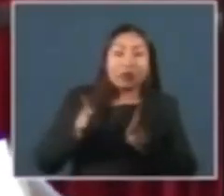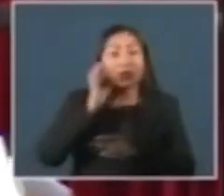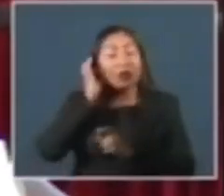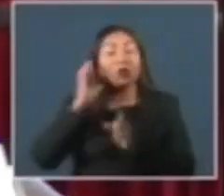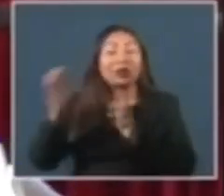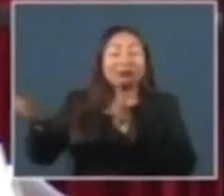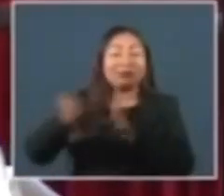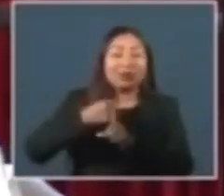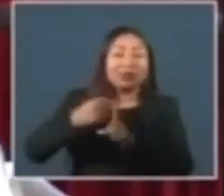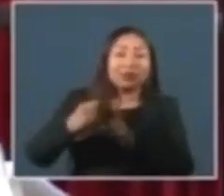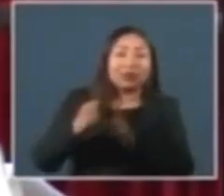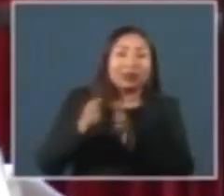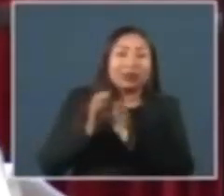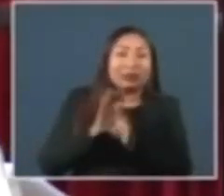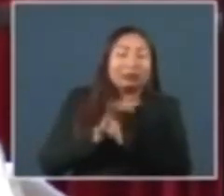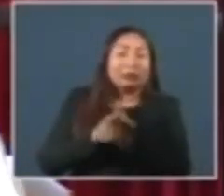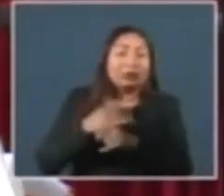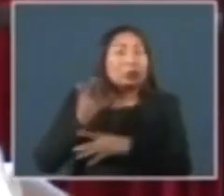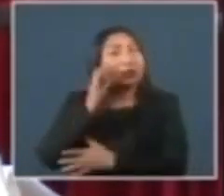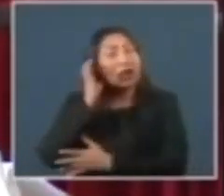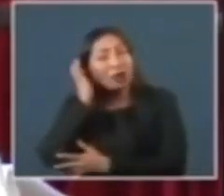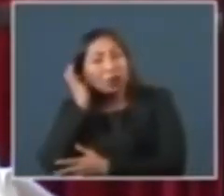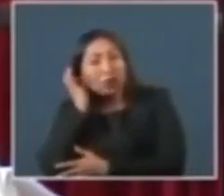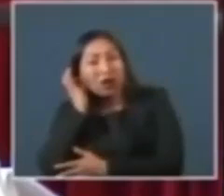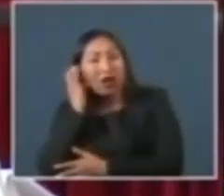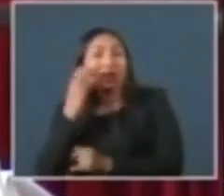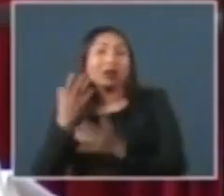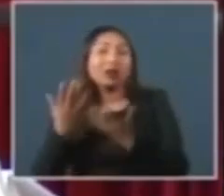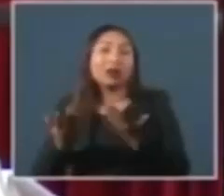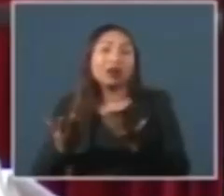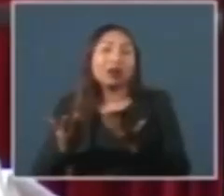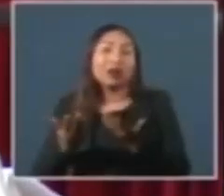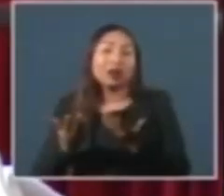de una mujer que fue